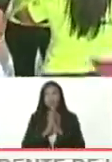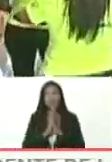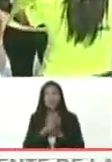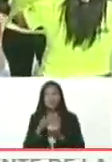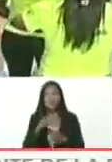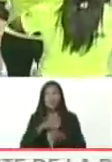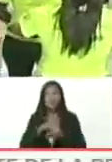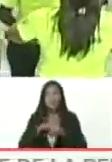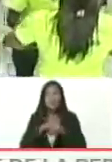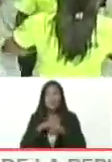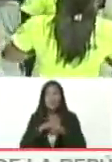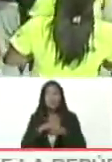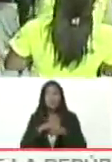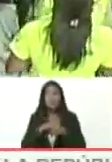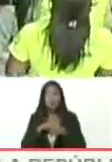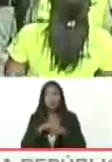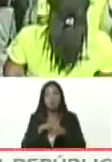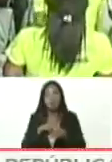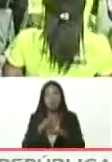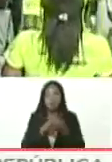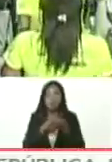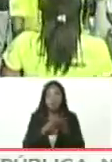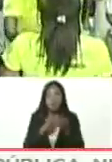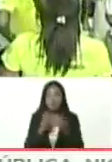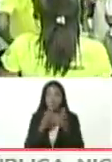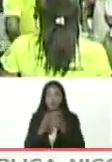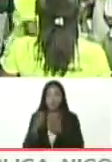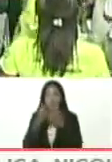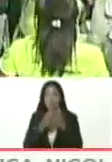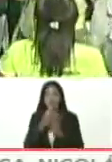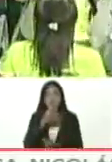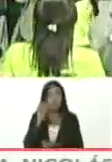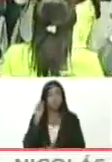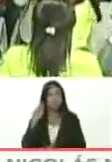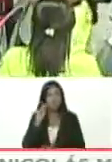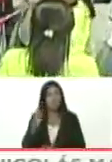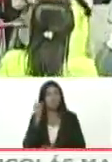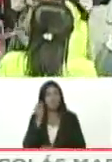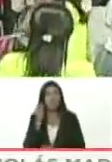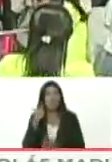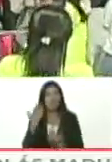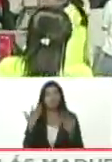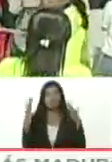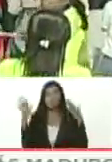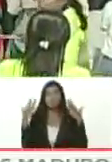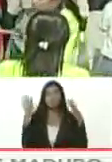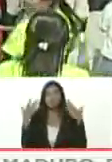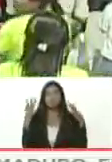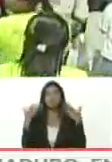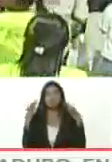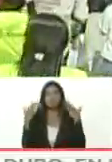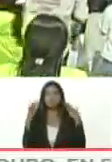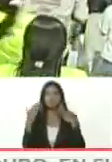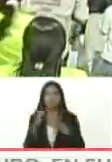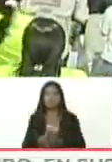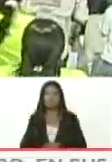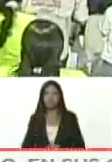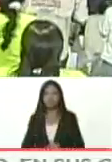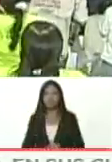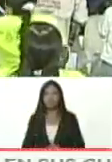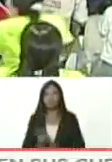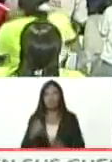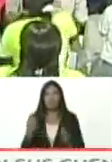frente. Me gusta, Carmen Victoria Pérez. 20 puntos a Carmen Victoria Pérez. Vivo